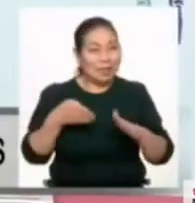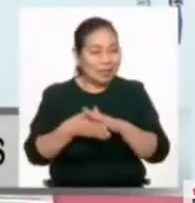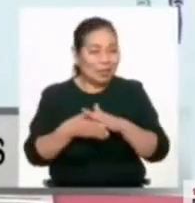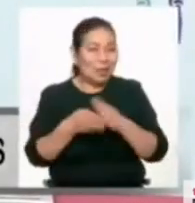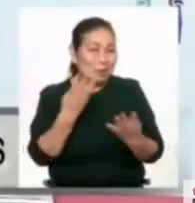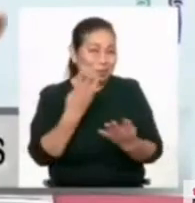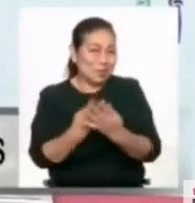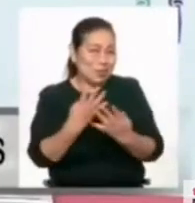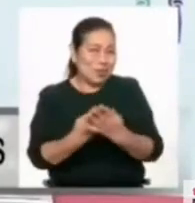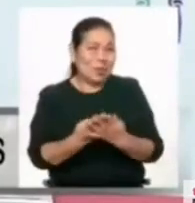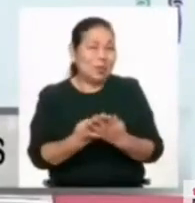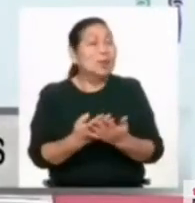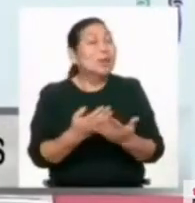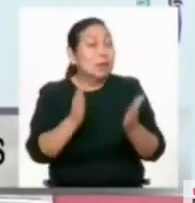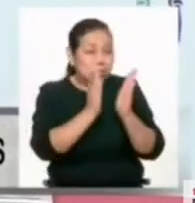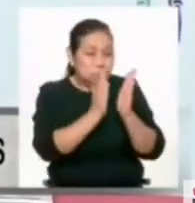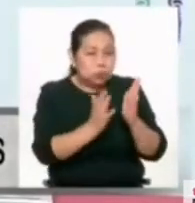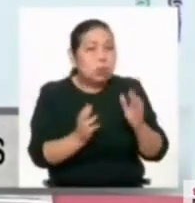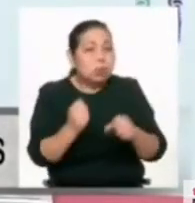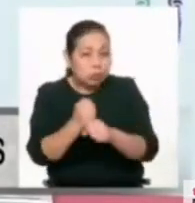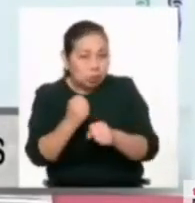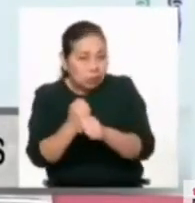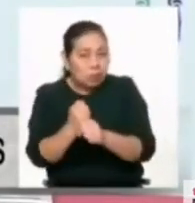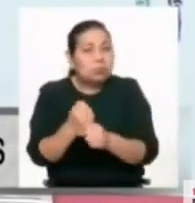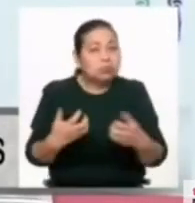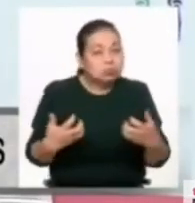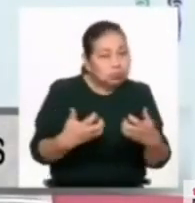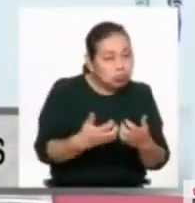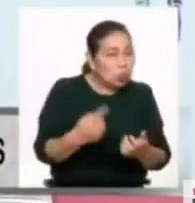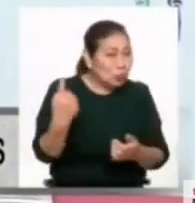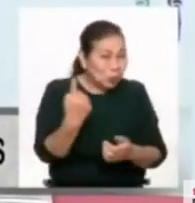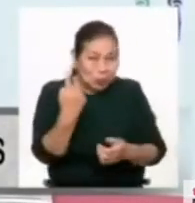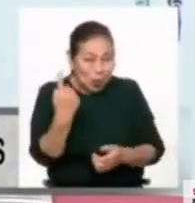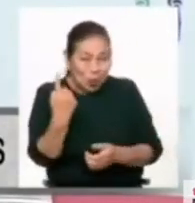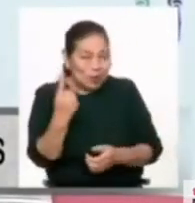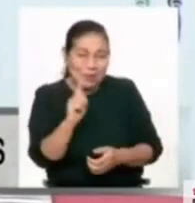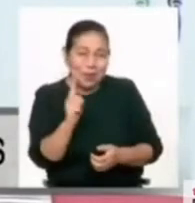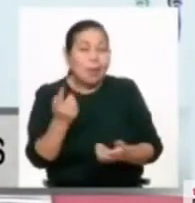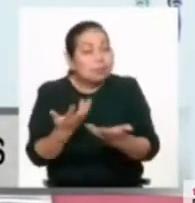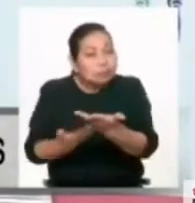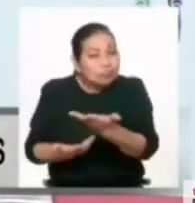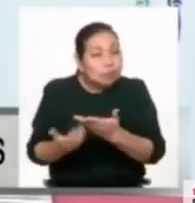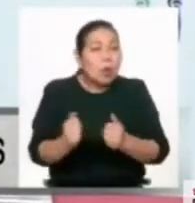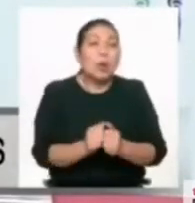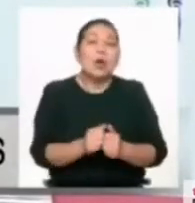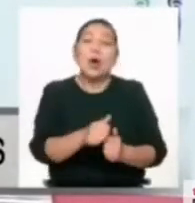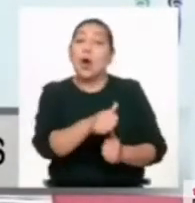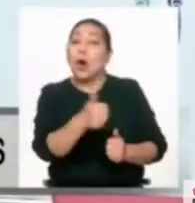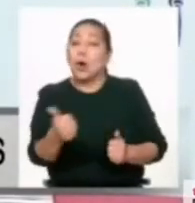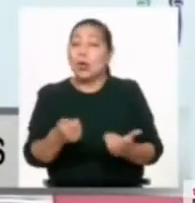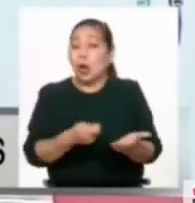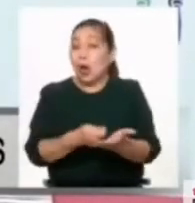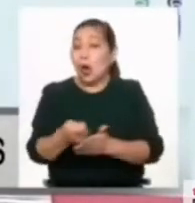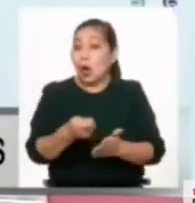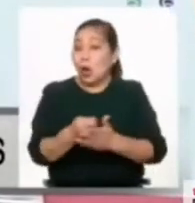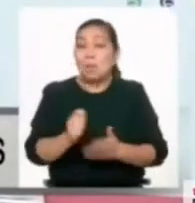los penales. O sea, hay una coordinación de acciones, no es una sola acción. En cuanto a la